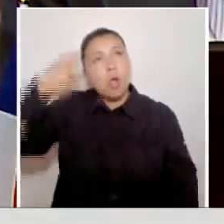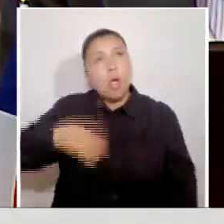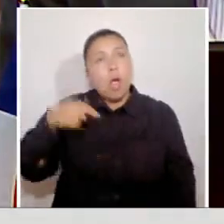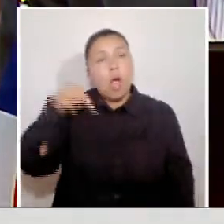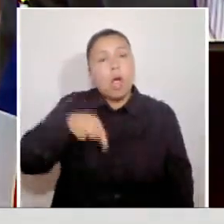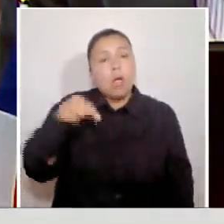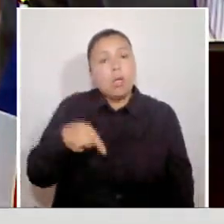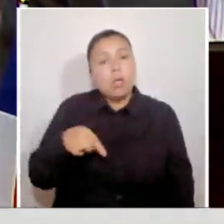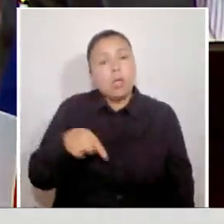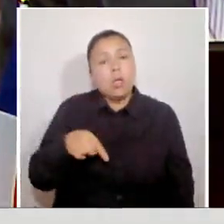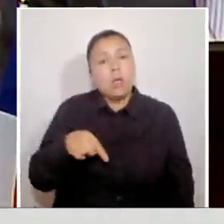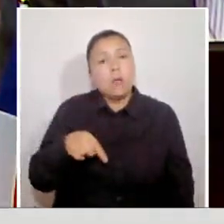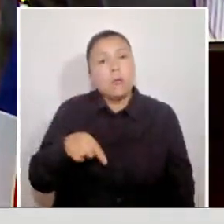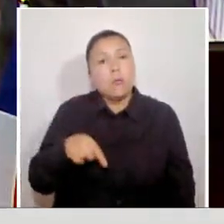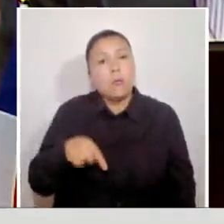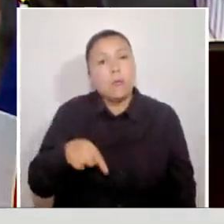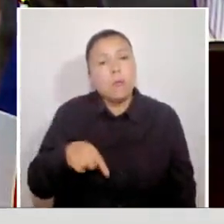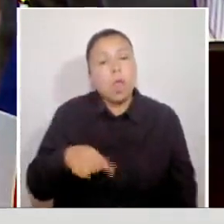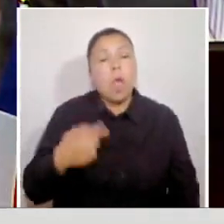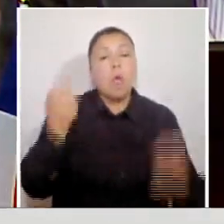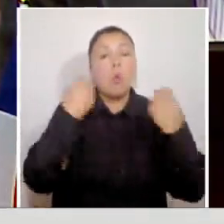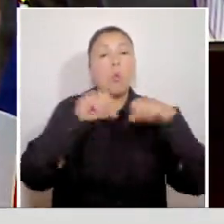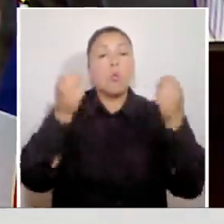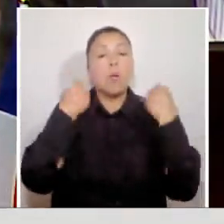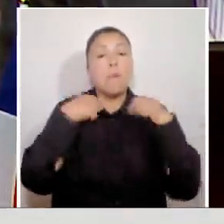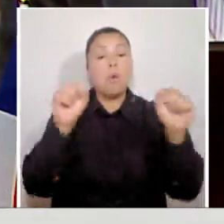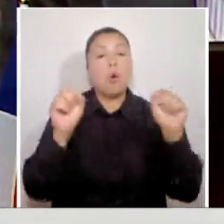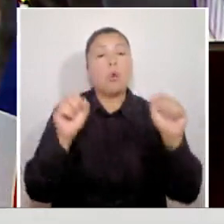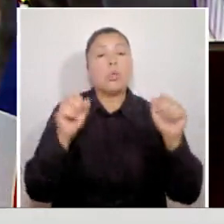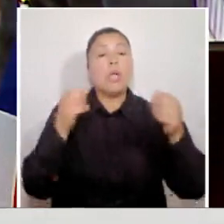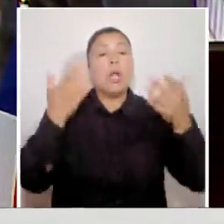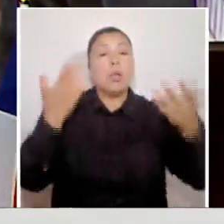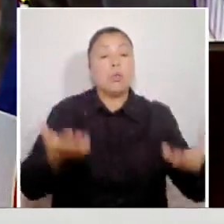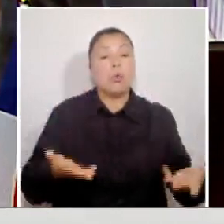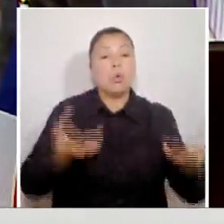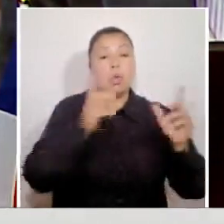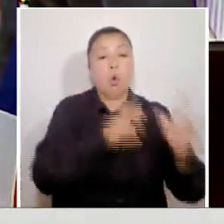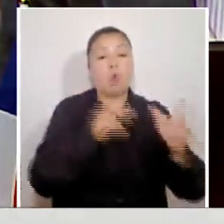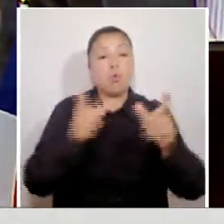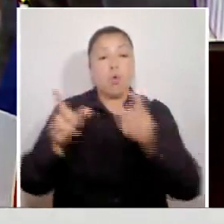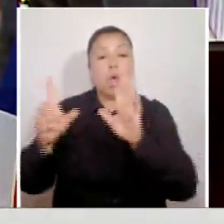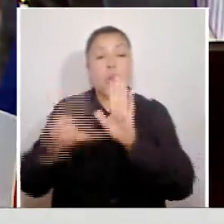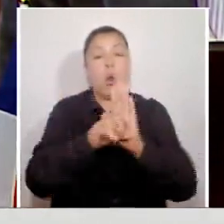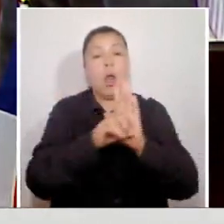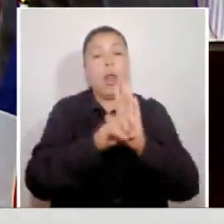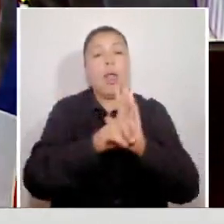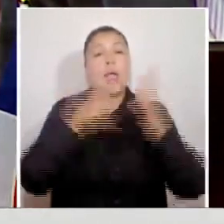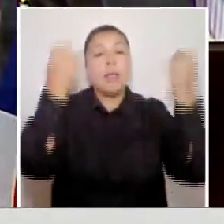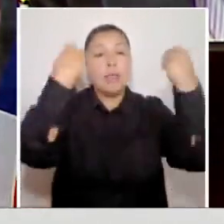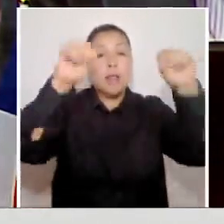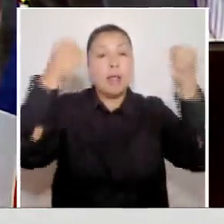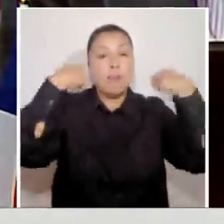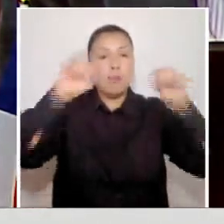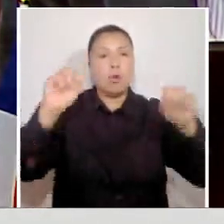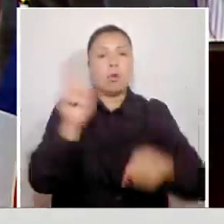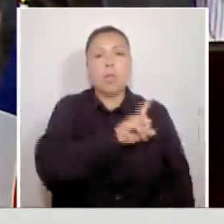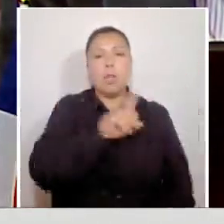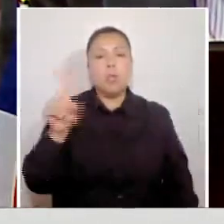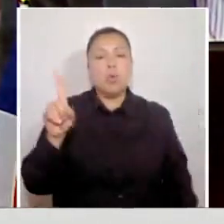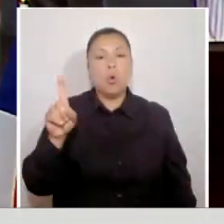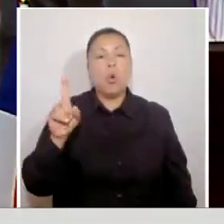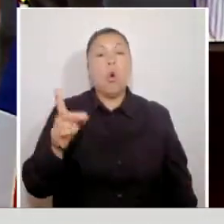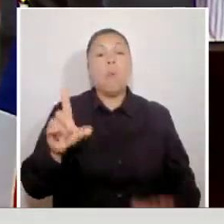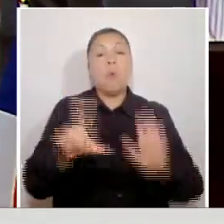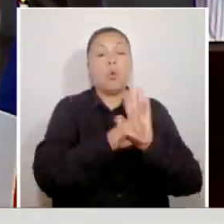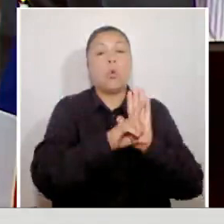en la presencia de un deporte y que por tanto debe ser regulado por la ley del deporte y no así por una ley que